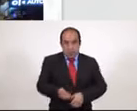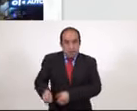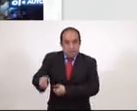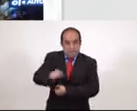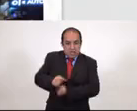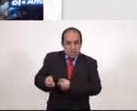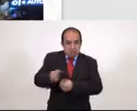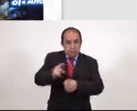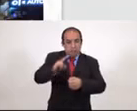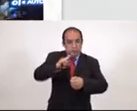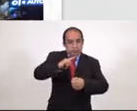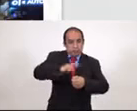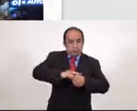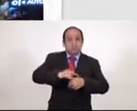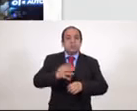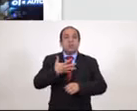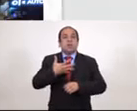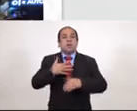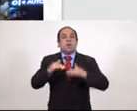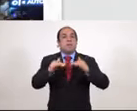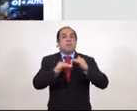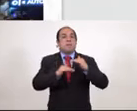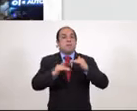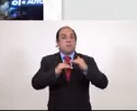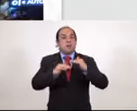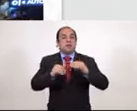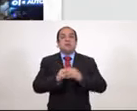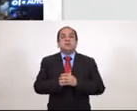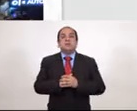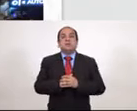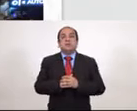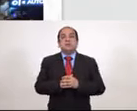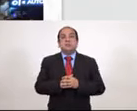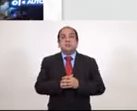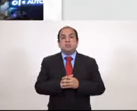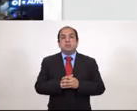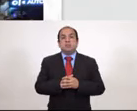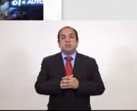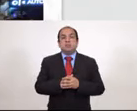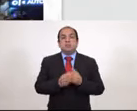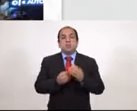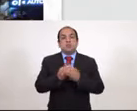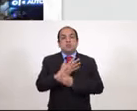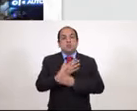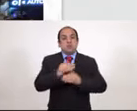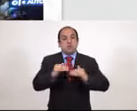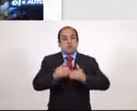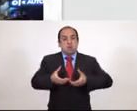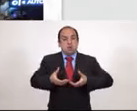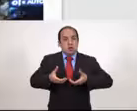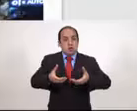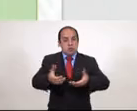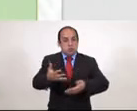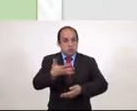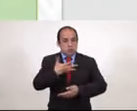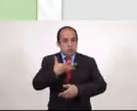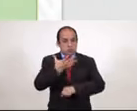que servirá de base para la carpeta asfáltica nueva. La que sigue, por favor.